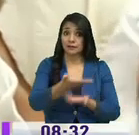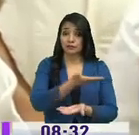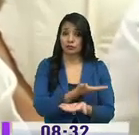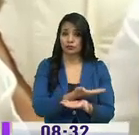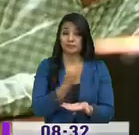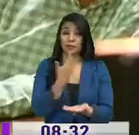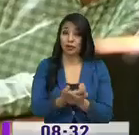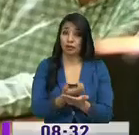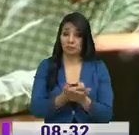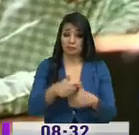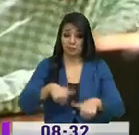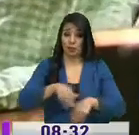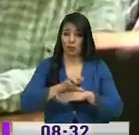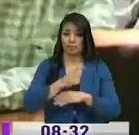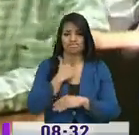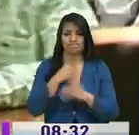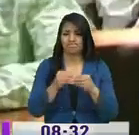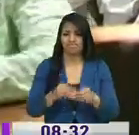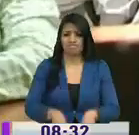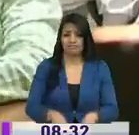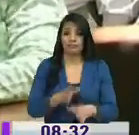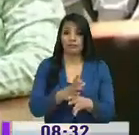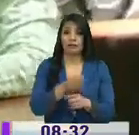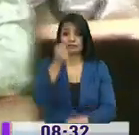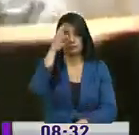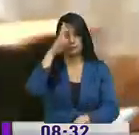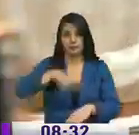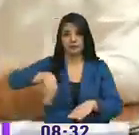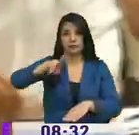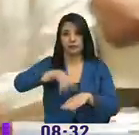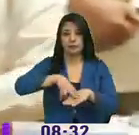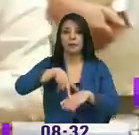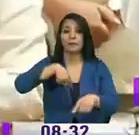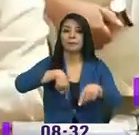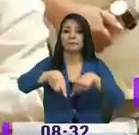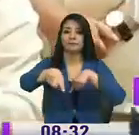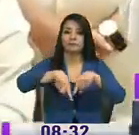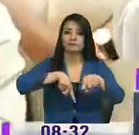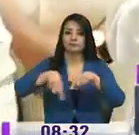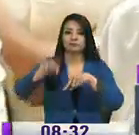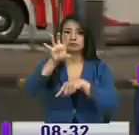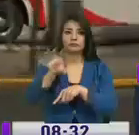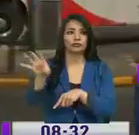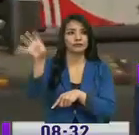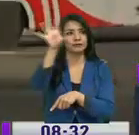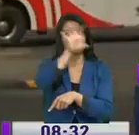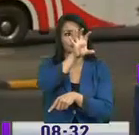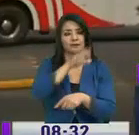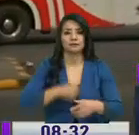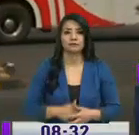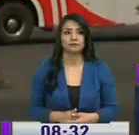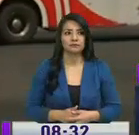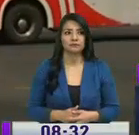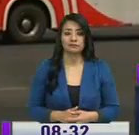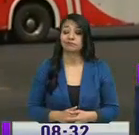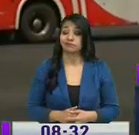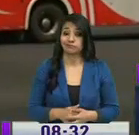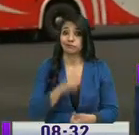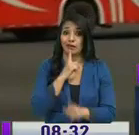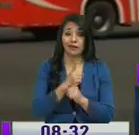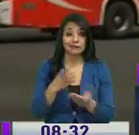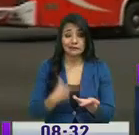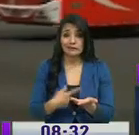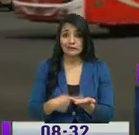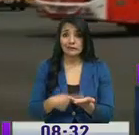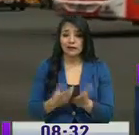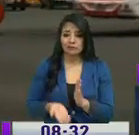escuálida economía. La Federación Nacional de Transportistas Interprovinciales delinea así el escenario, pues al margen del ajuste